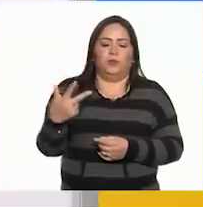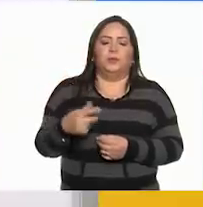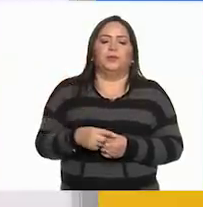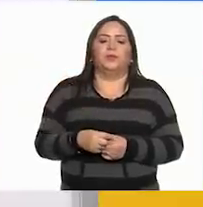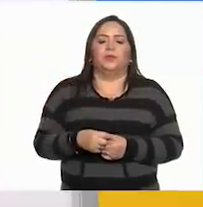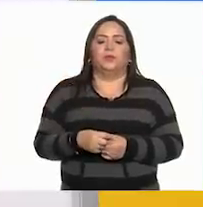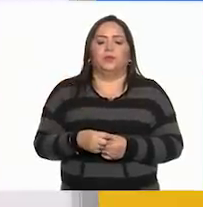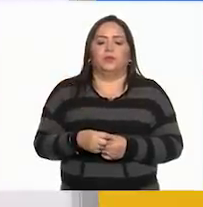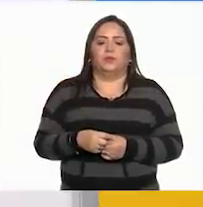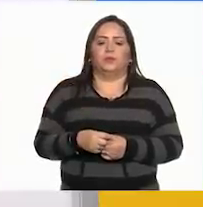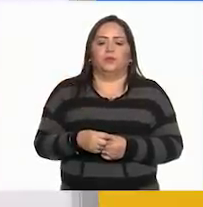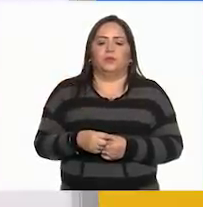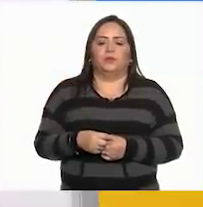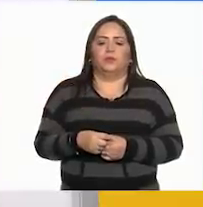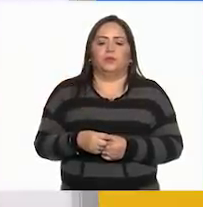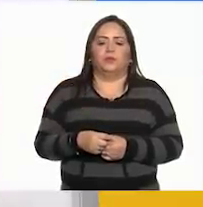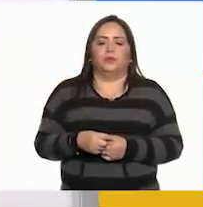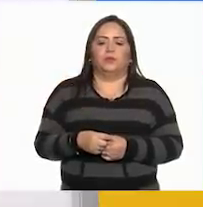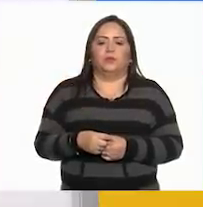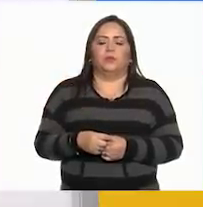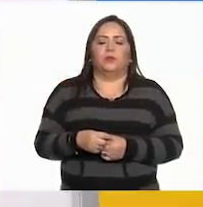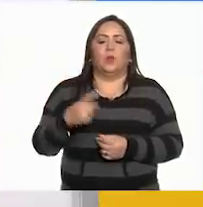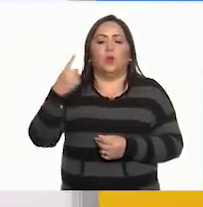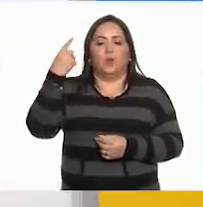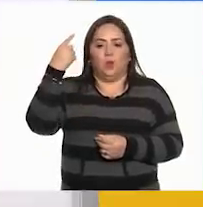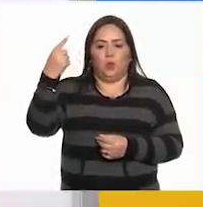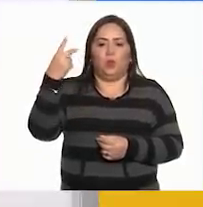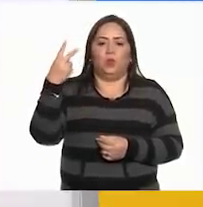1, 2, 3, 4, 5, 6, 7, 8. 8 por